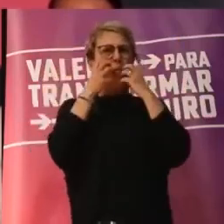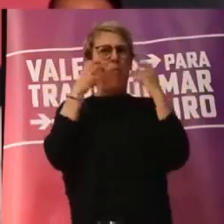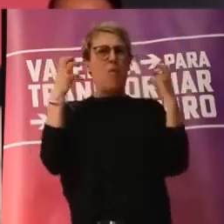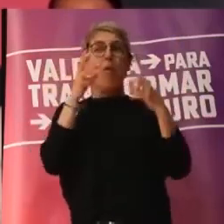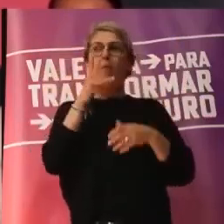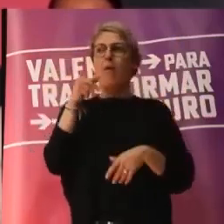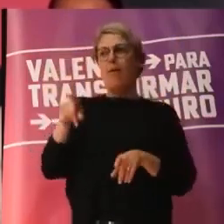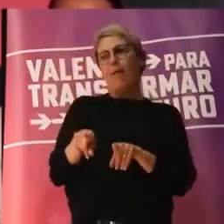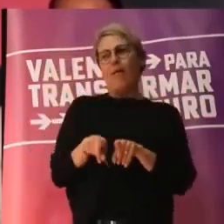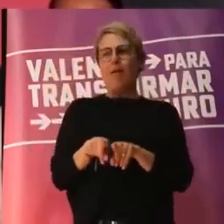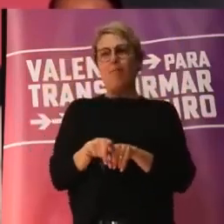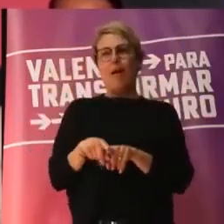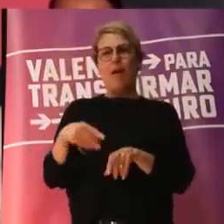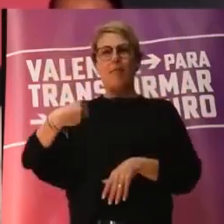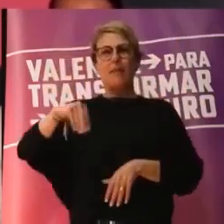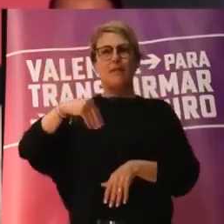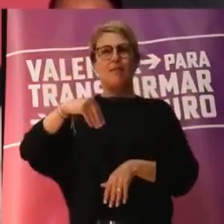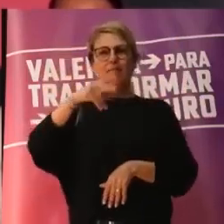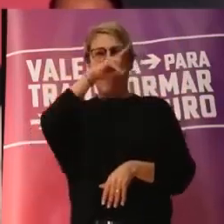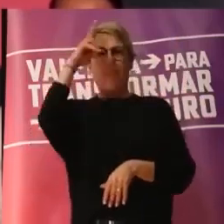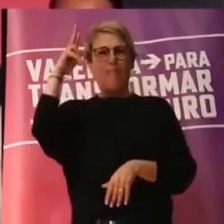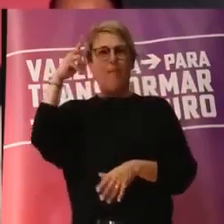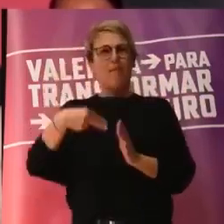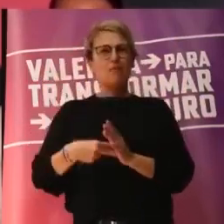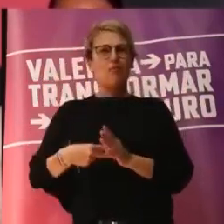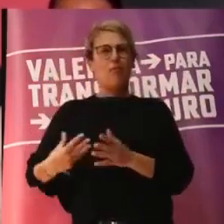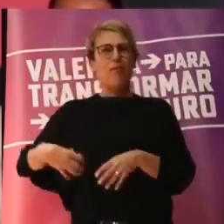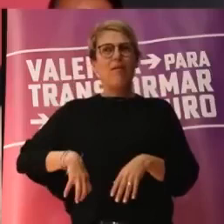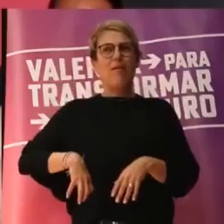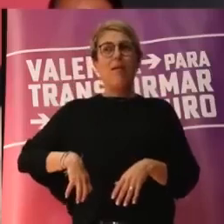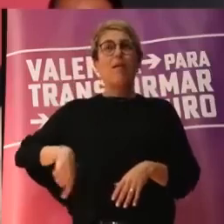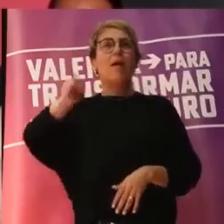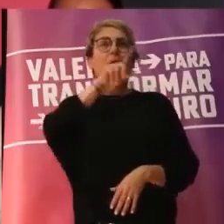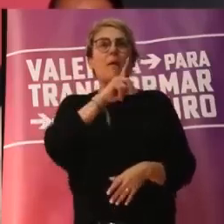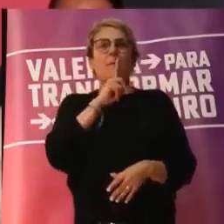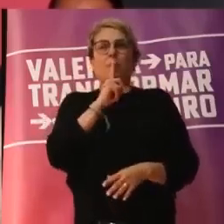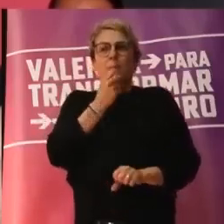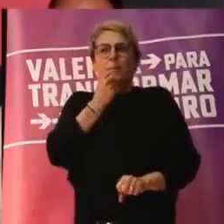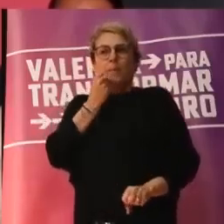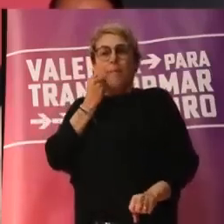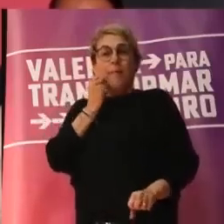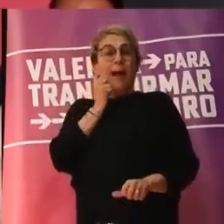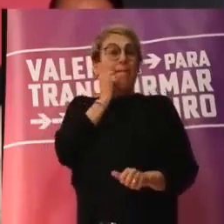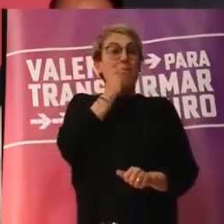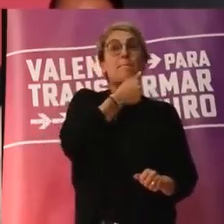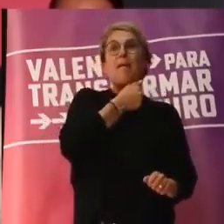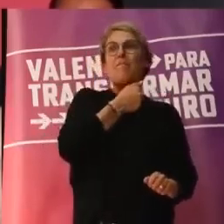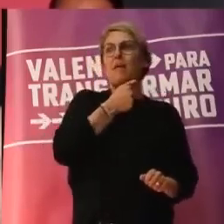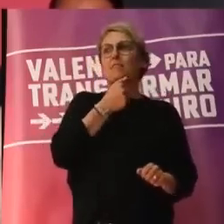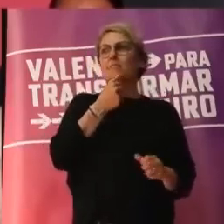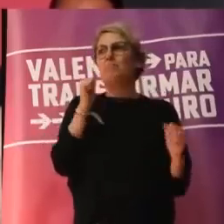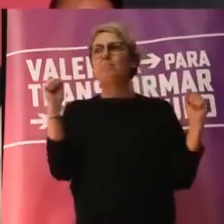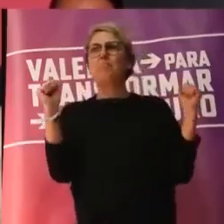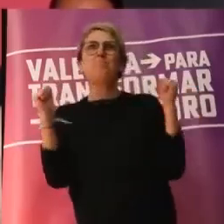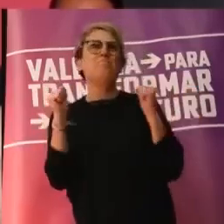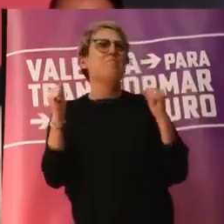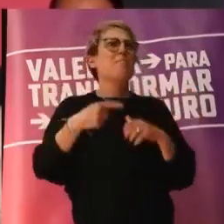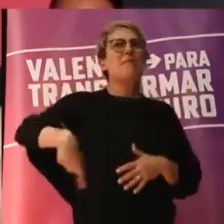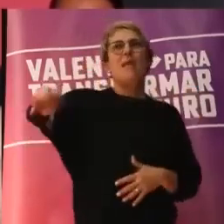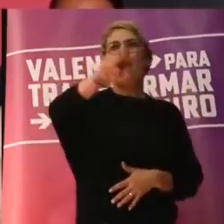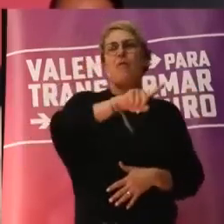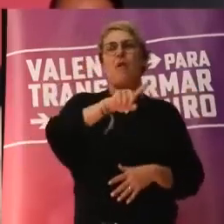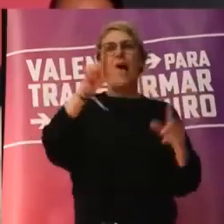es presidenta de la Comunidad de Madrid, porque nadie se atreve, porque la mafia aterroriza a todas